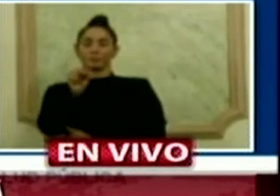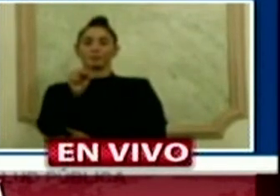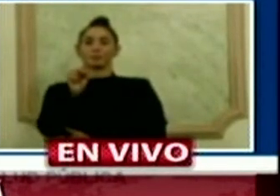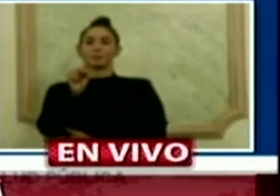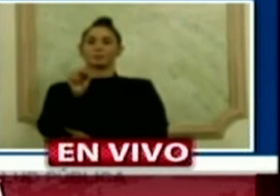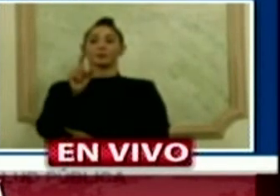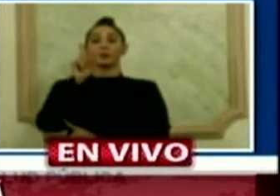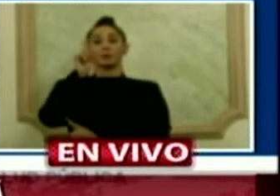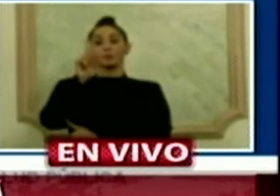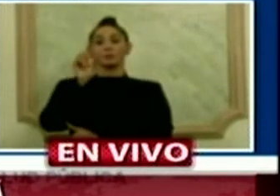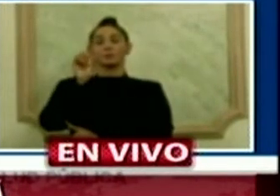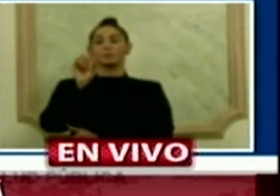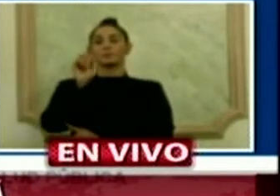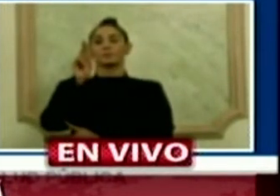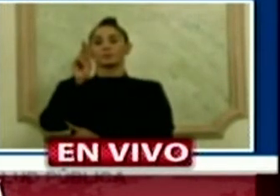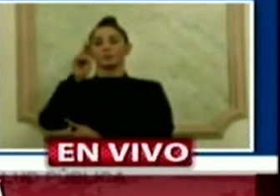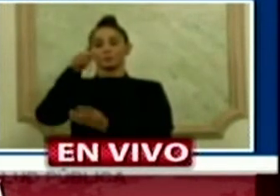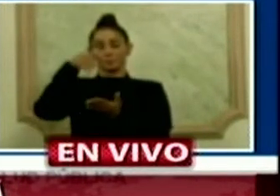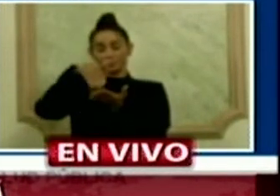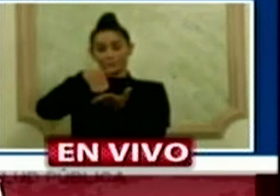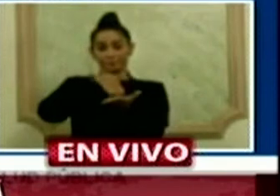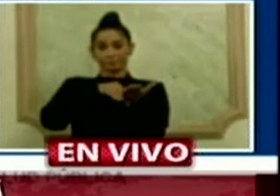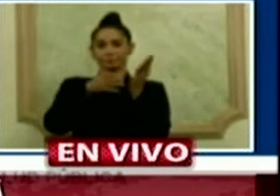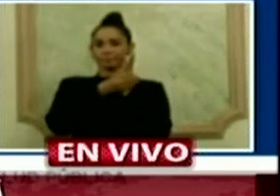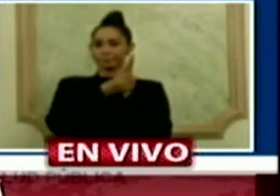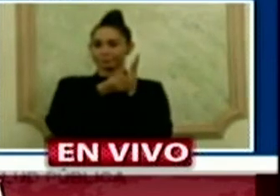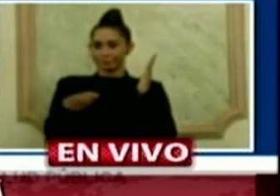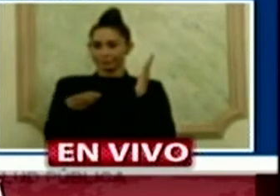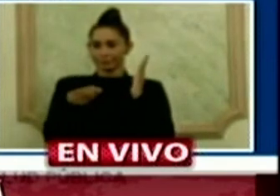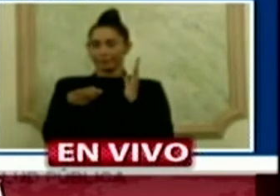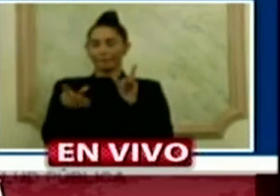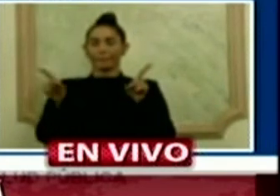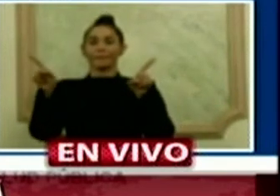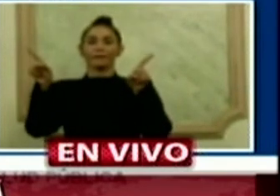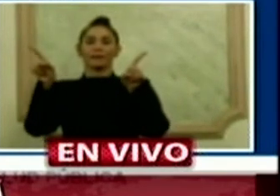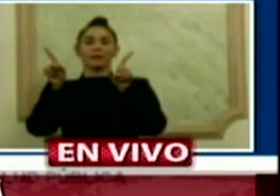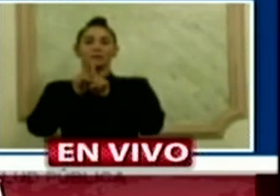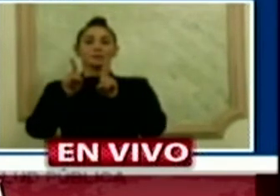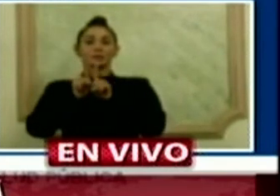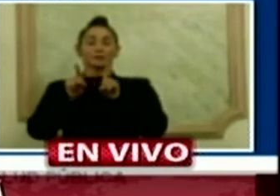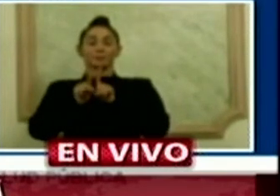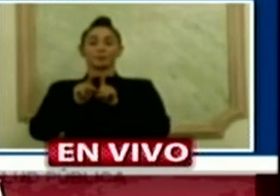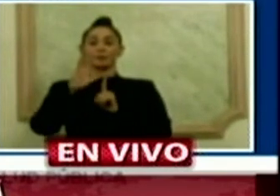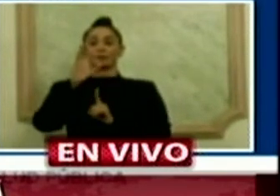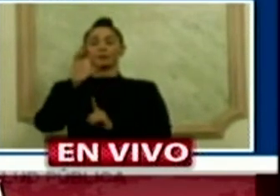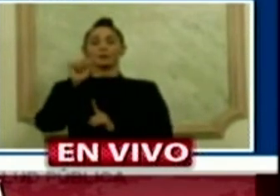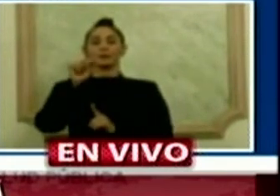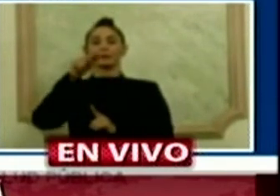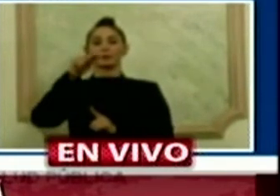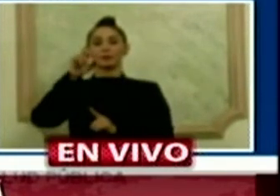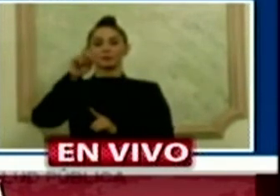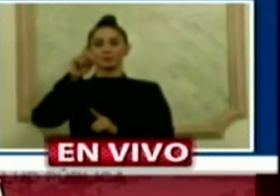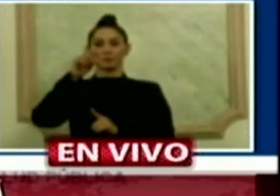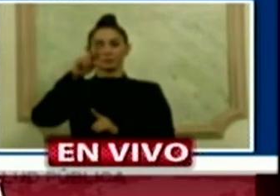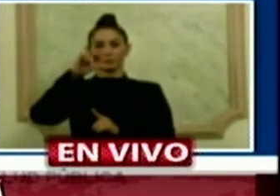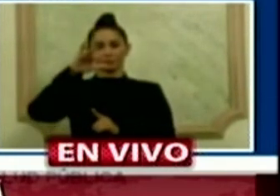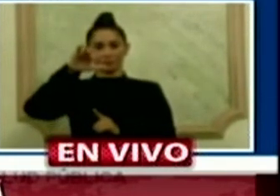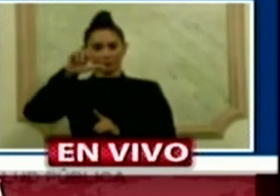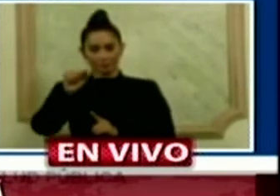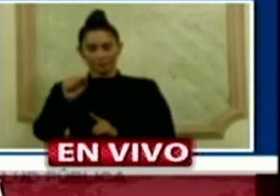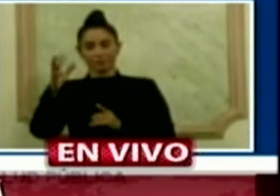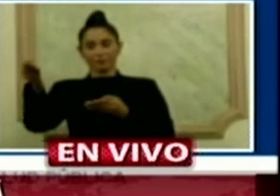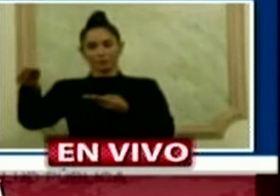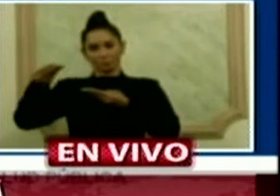millones de dólares. Y también a través de la Cancillería recibimos varias donaciones de insumos